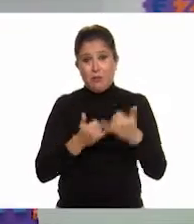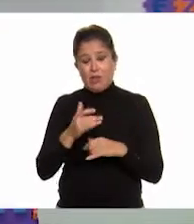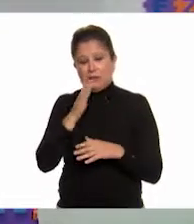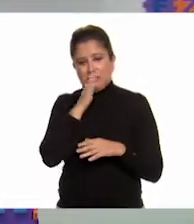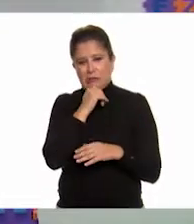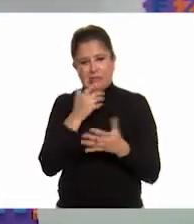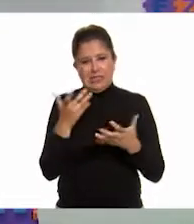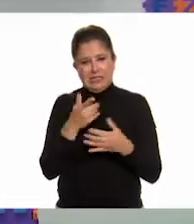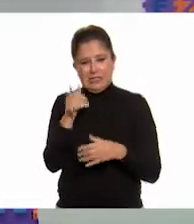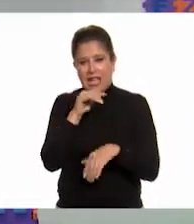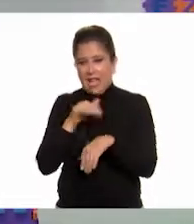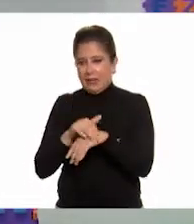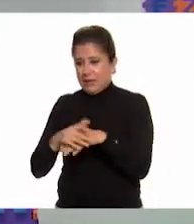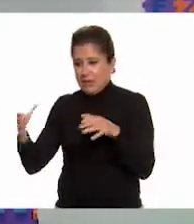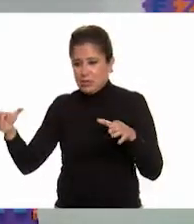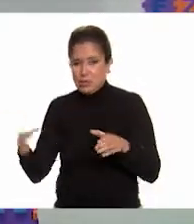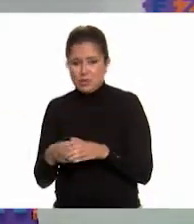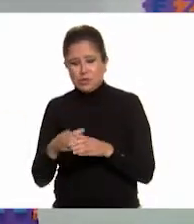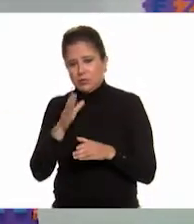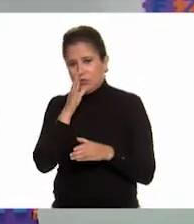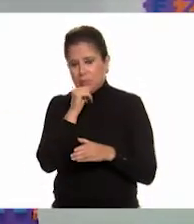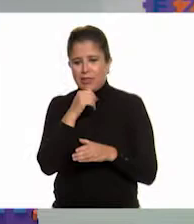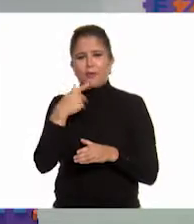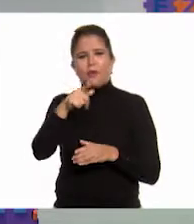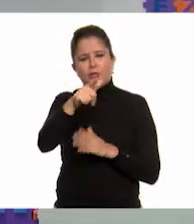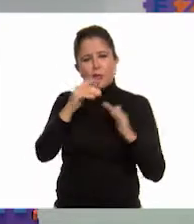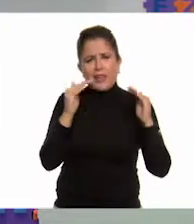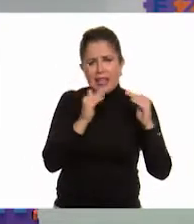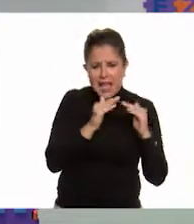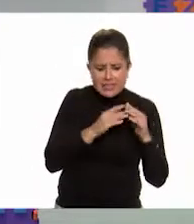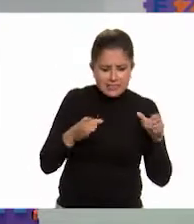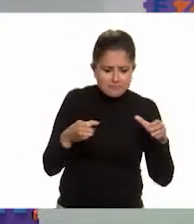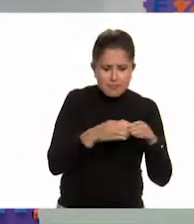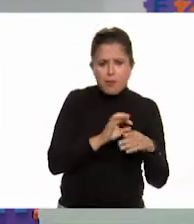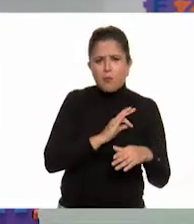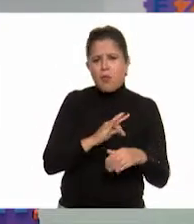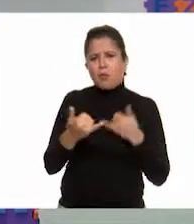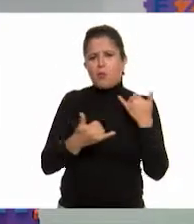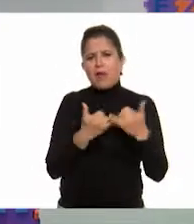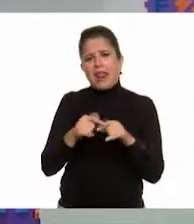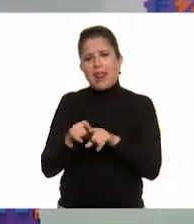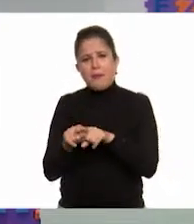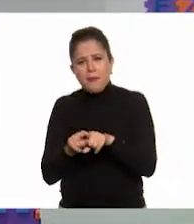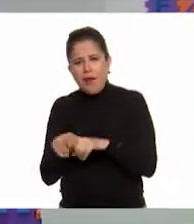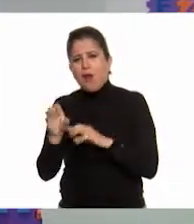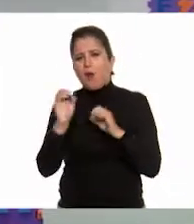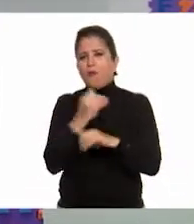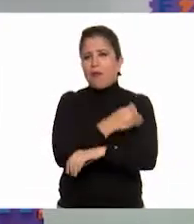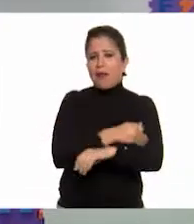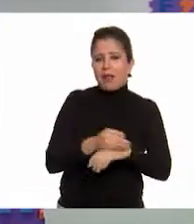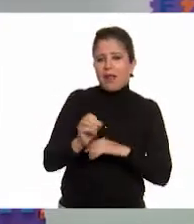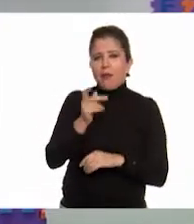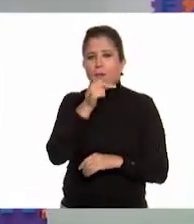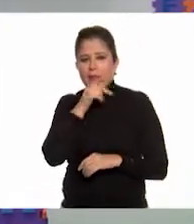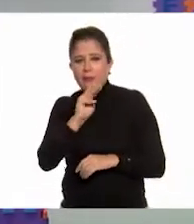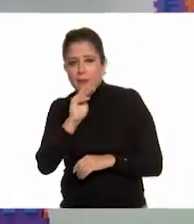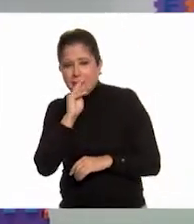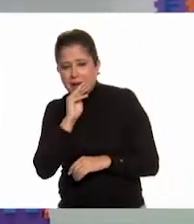hacer con muchos amigos fuera de tu casa, pero estás en tu casa y puedes con tus hermanitos o con tu familia, tus papás, tu